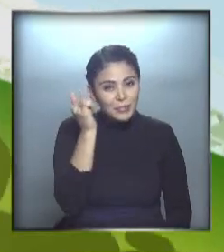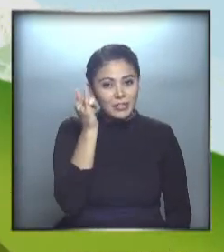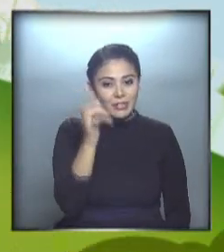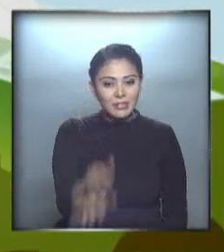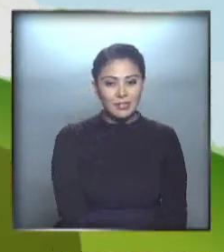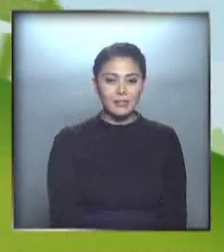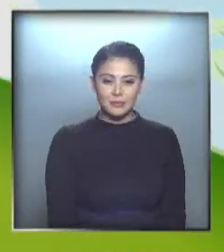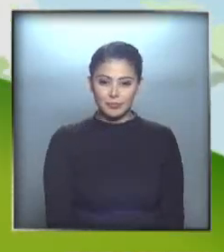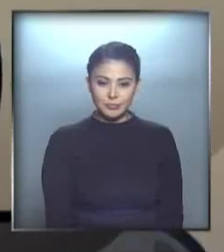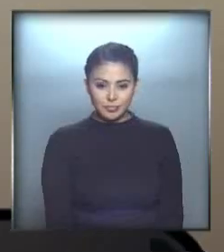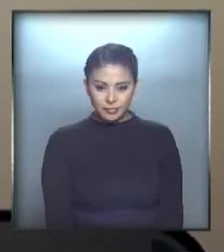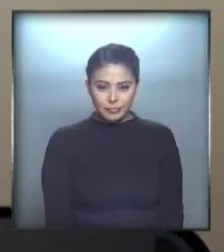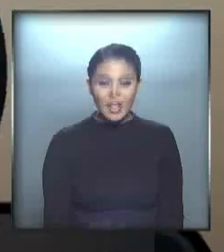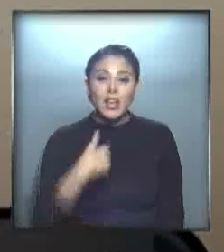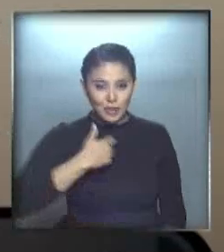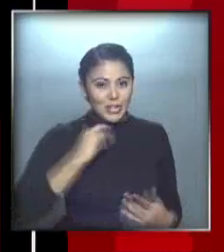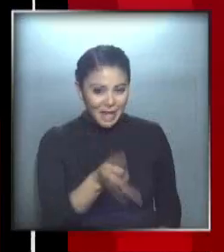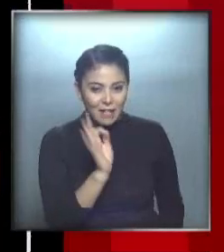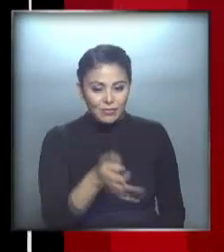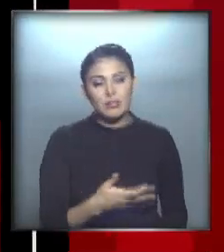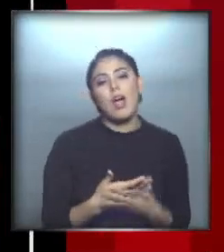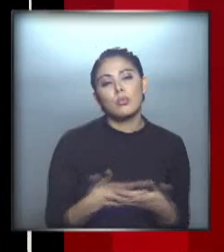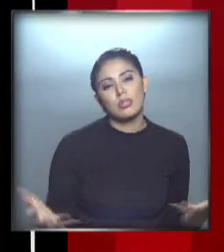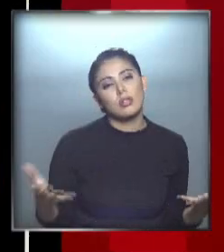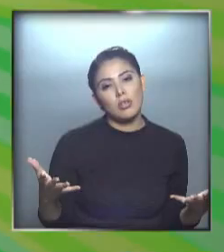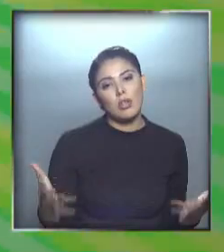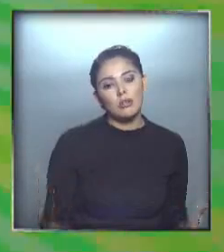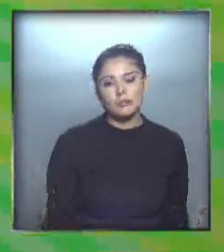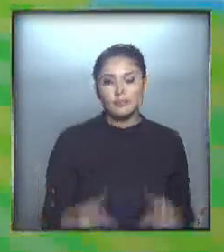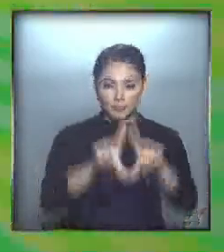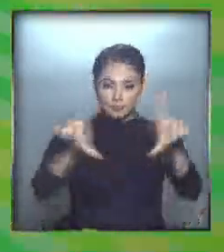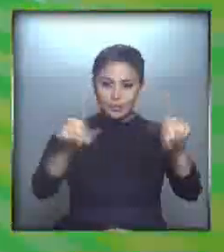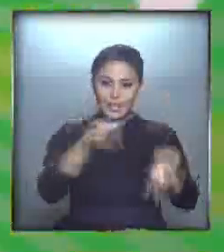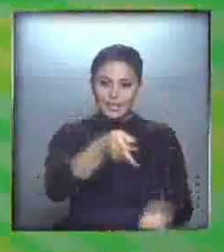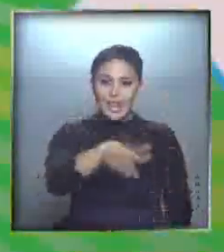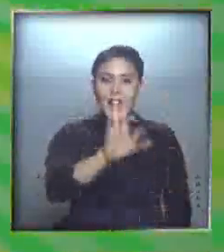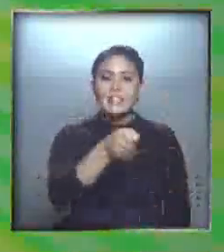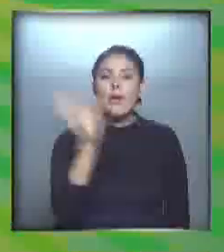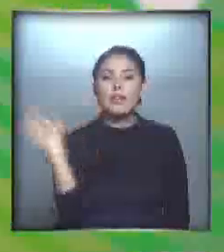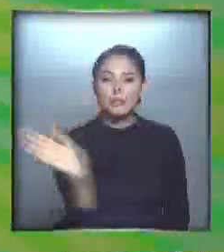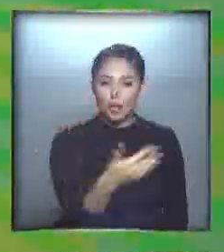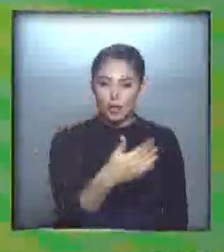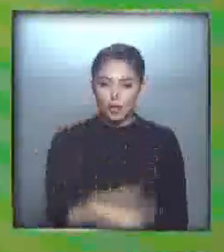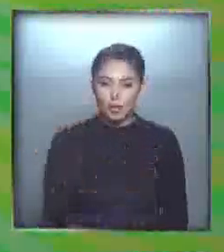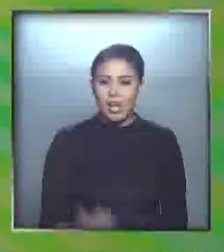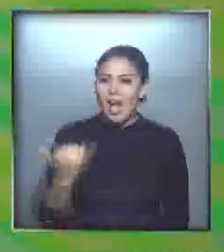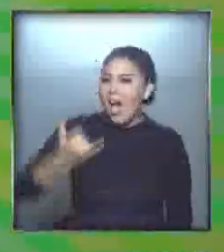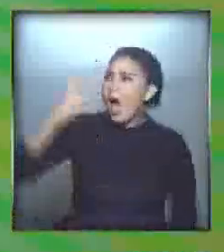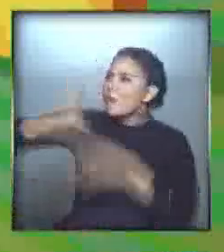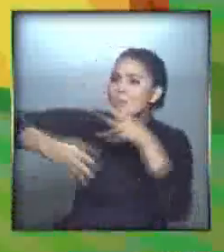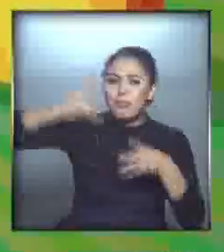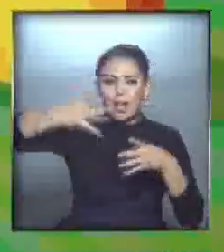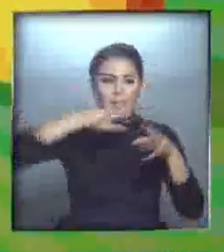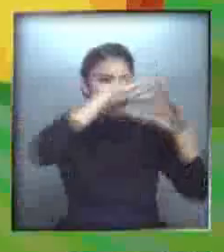adivina, adivinador. Yo lo sé. Me aburro. ¡El niño que lo sabe todo! ¿Hay